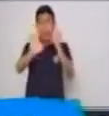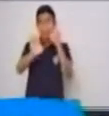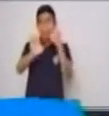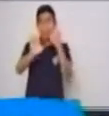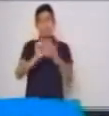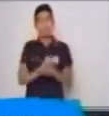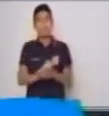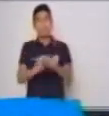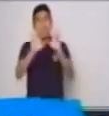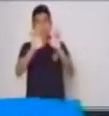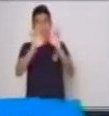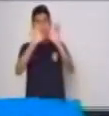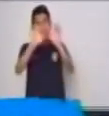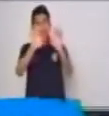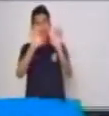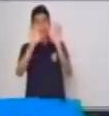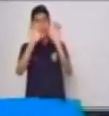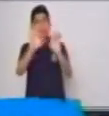palo e.